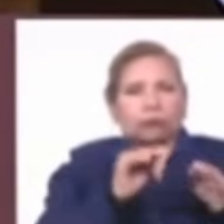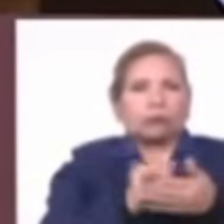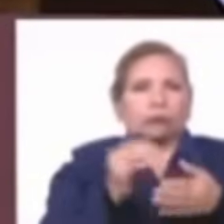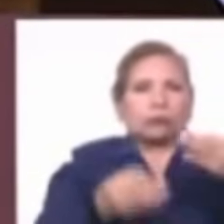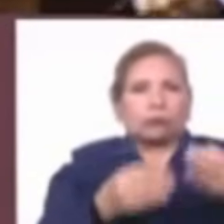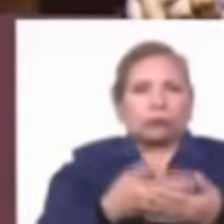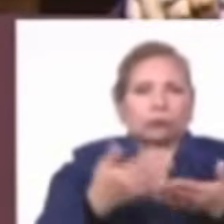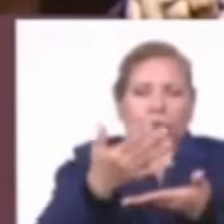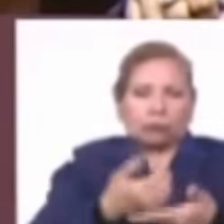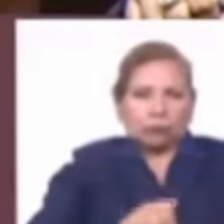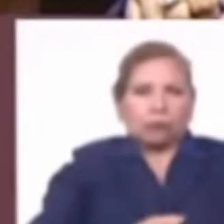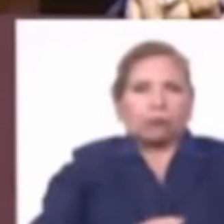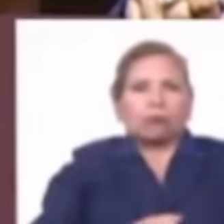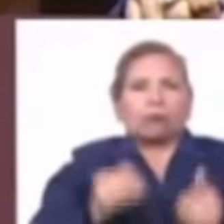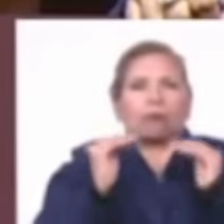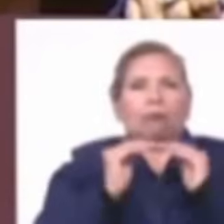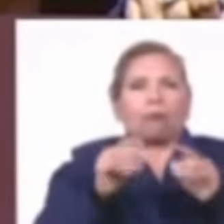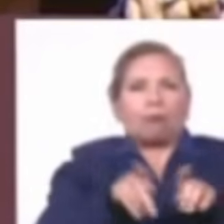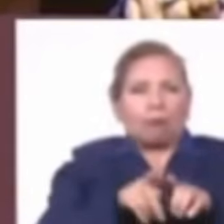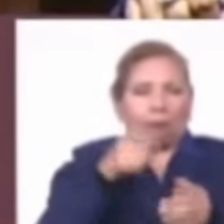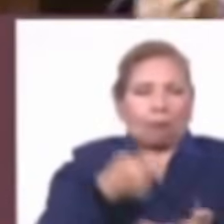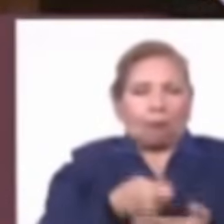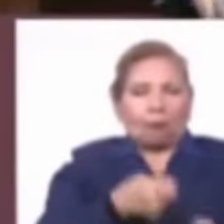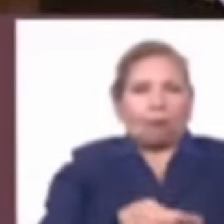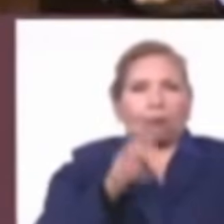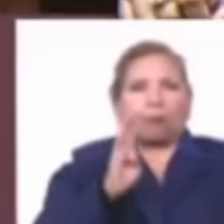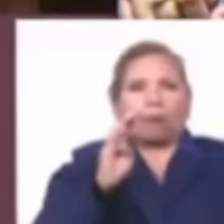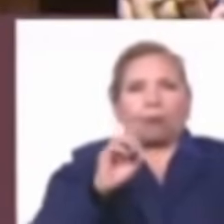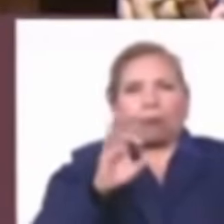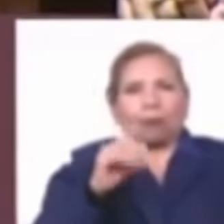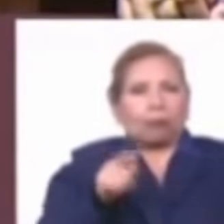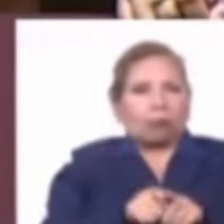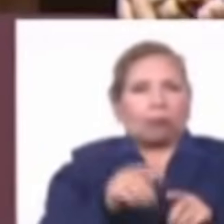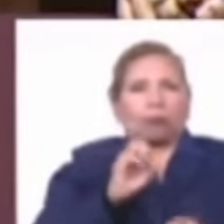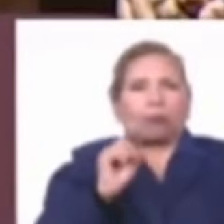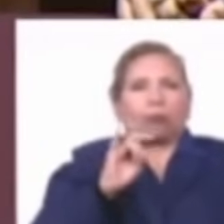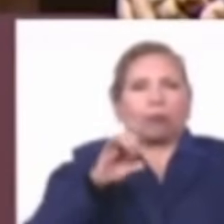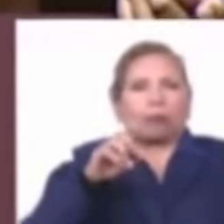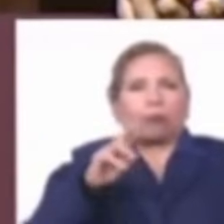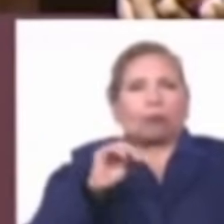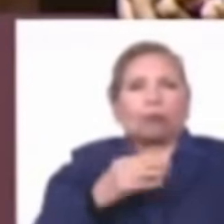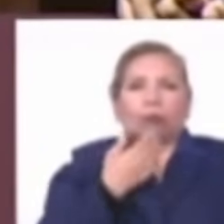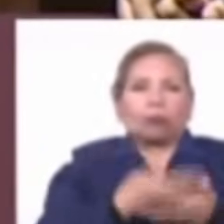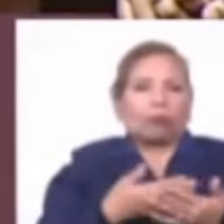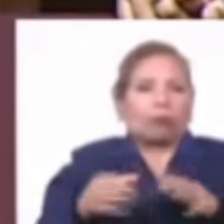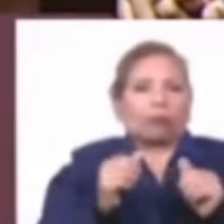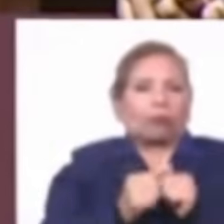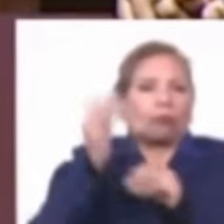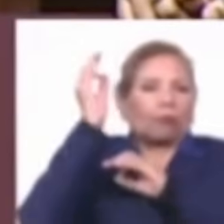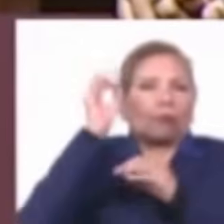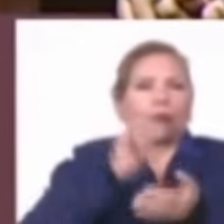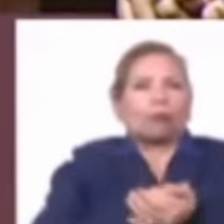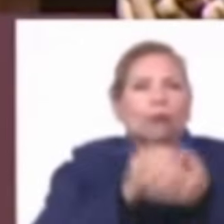jerárquicos reciban la misma bonificación que los fiscales supremos. Esto ha sido